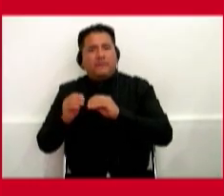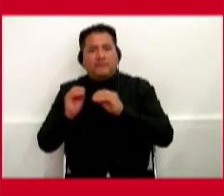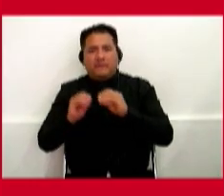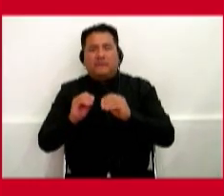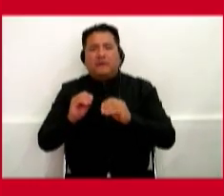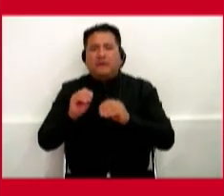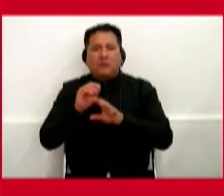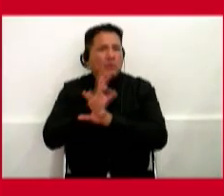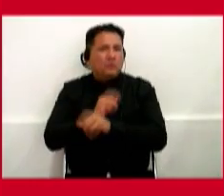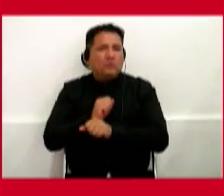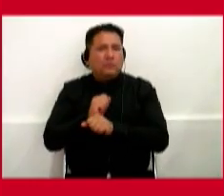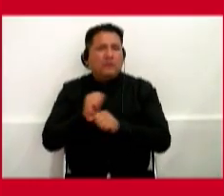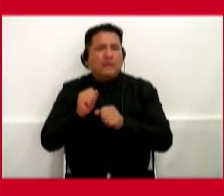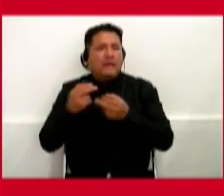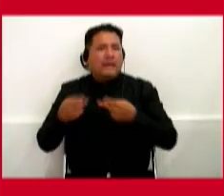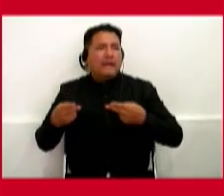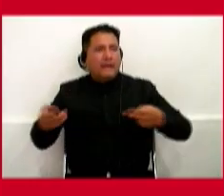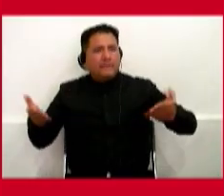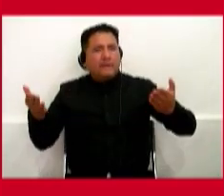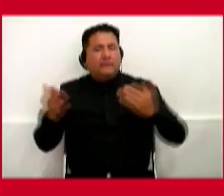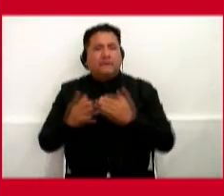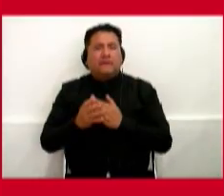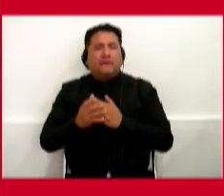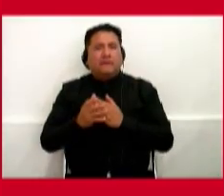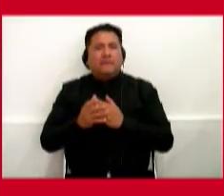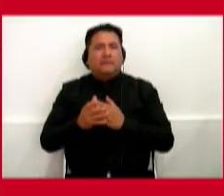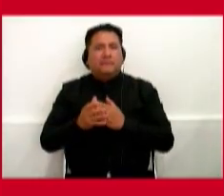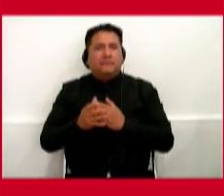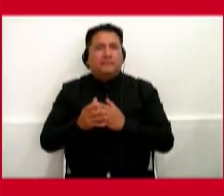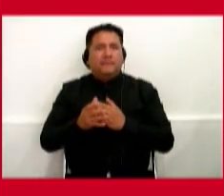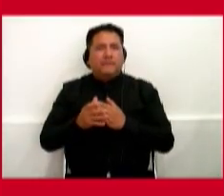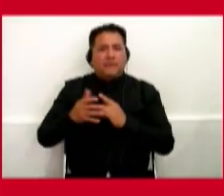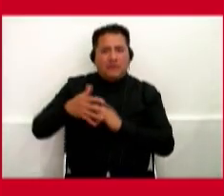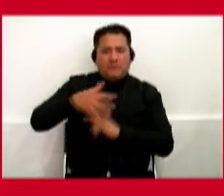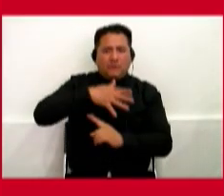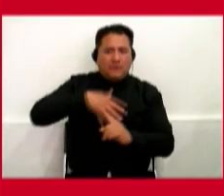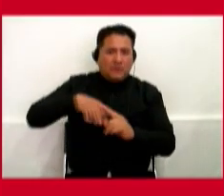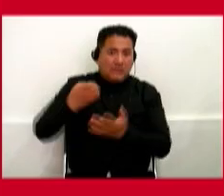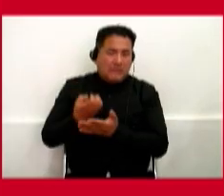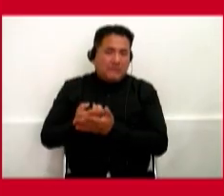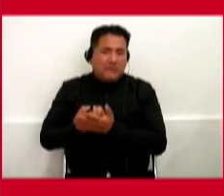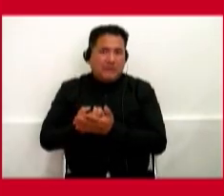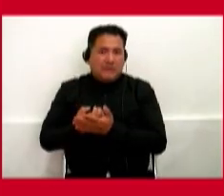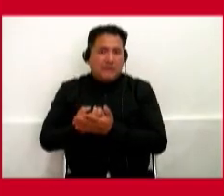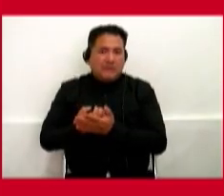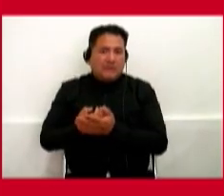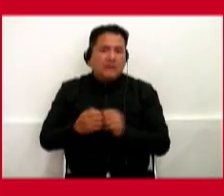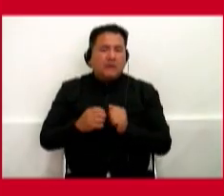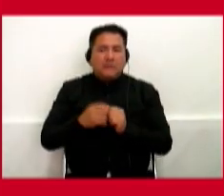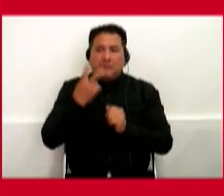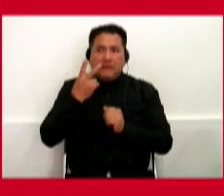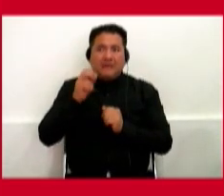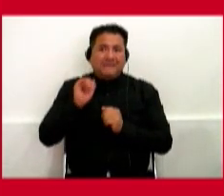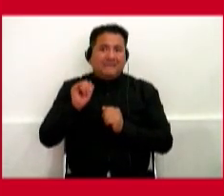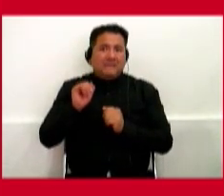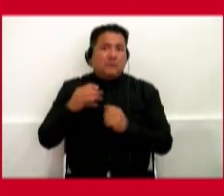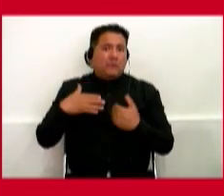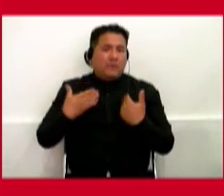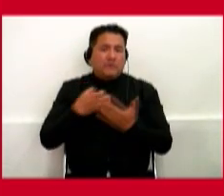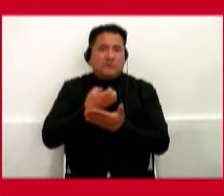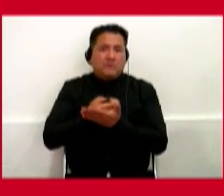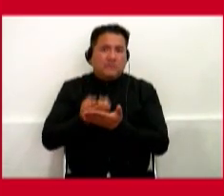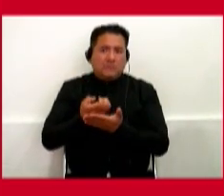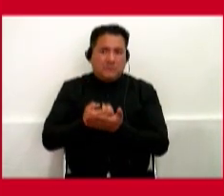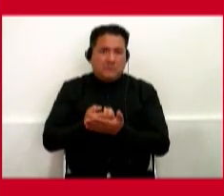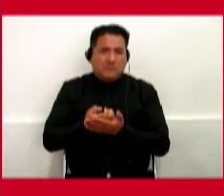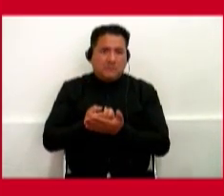para poder establecer envolvente económica, ver si efectivamente esa envolvente es viable. Muchas veces cuando hacemos estas corridas tipo MCO, vemos